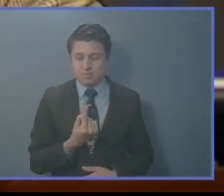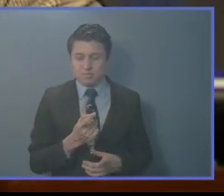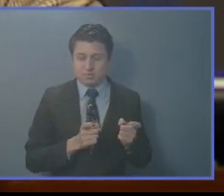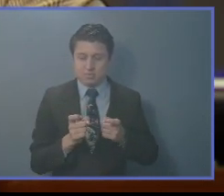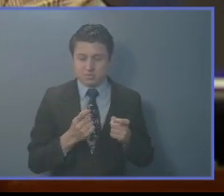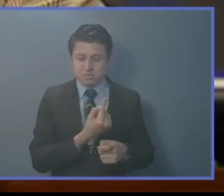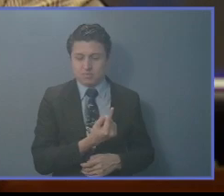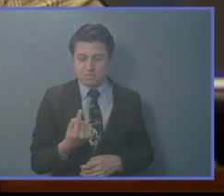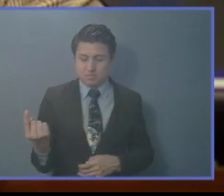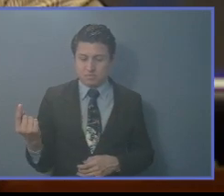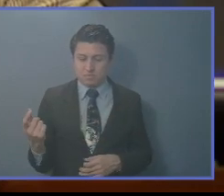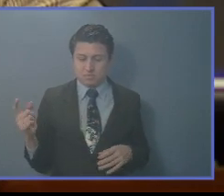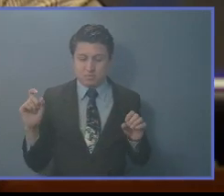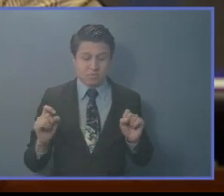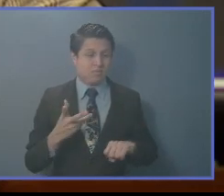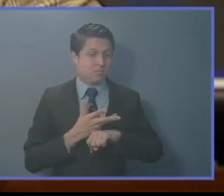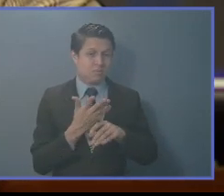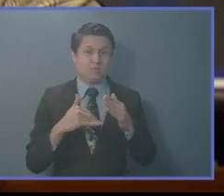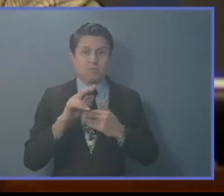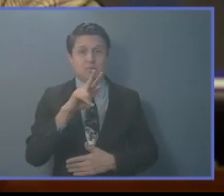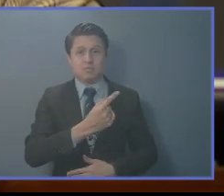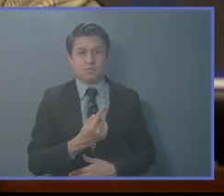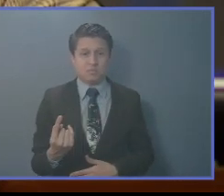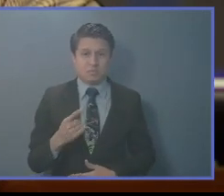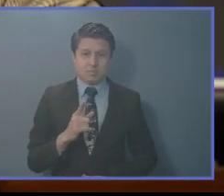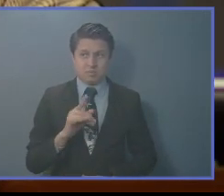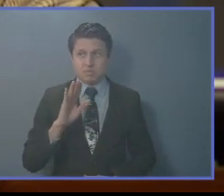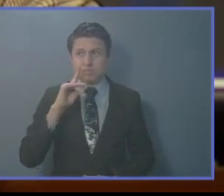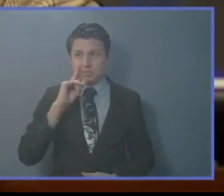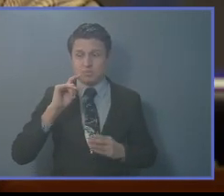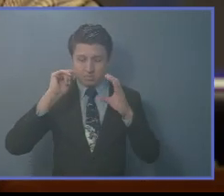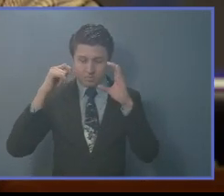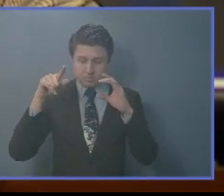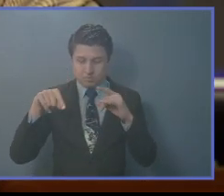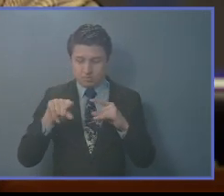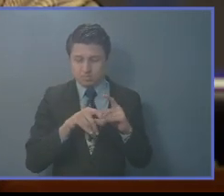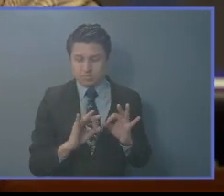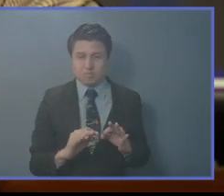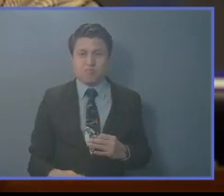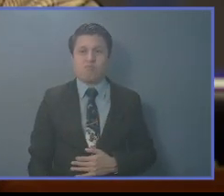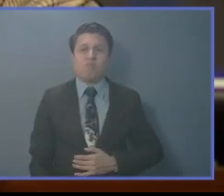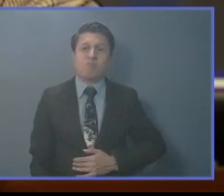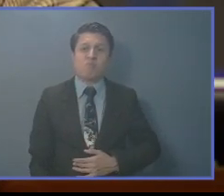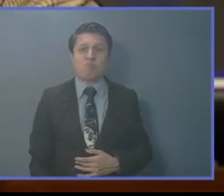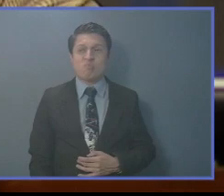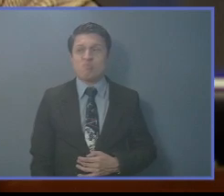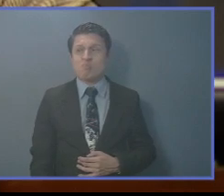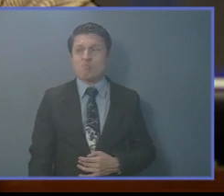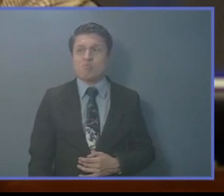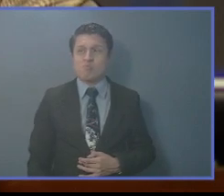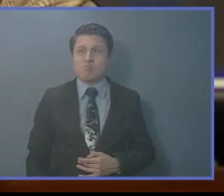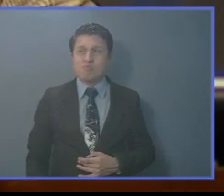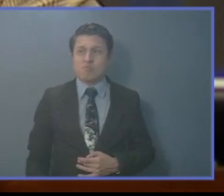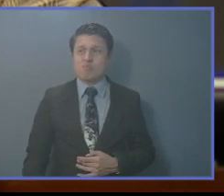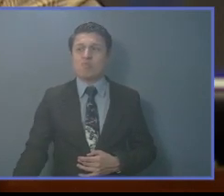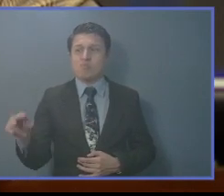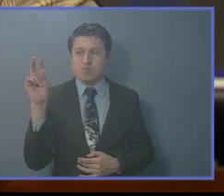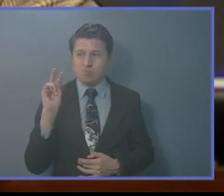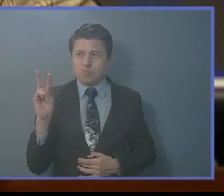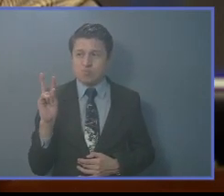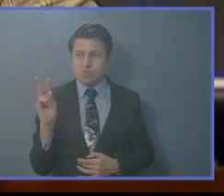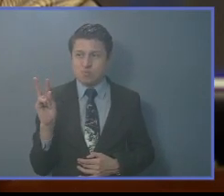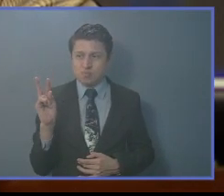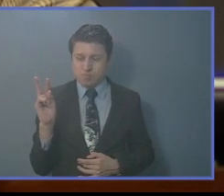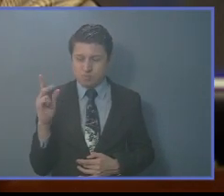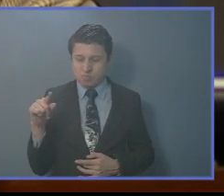pasajeros. No podrán transportar más de 3 personas, incluido en ellas el conductor. 2.